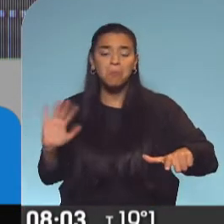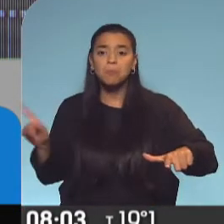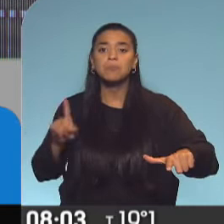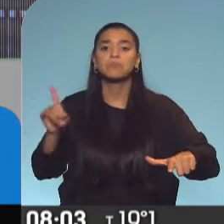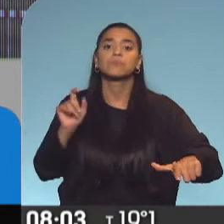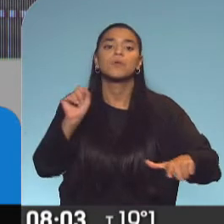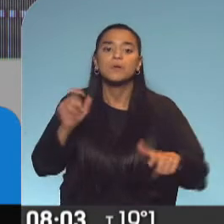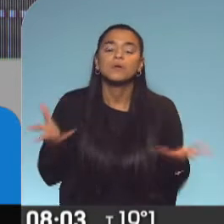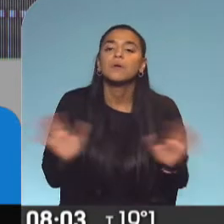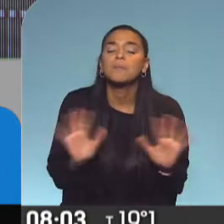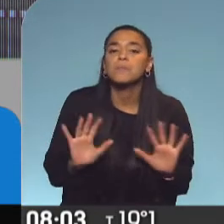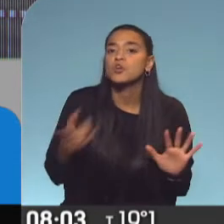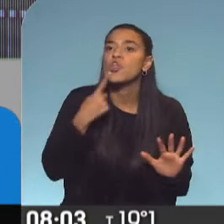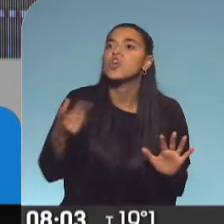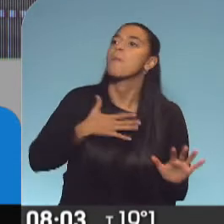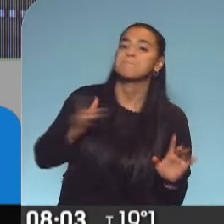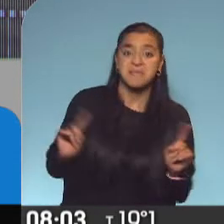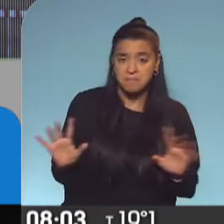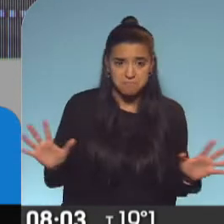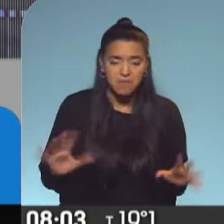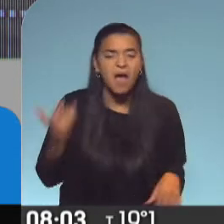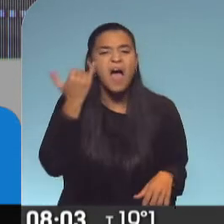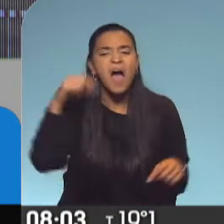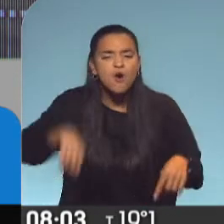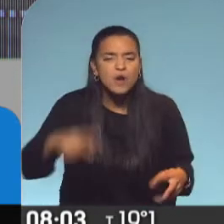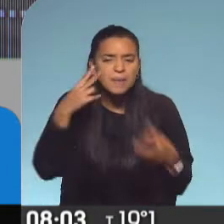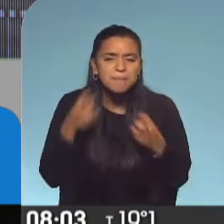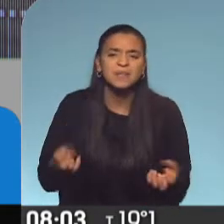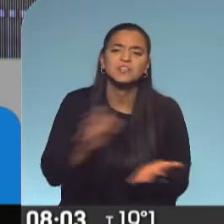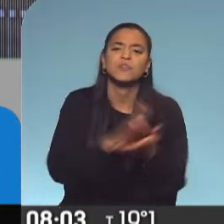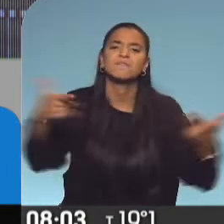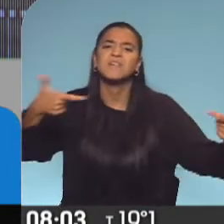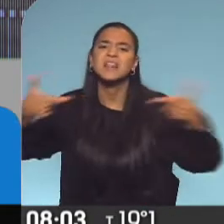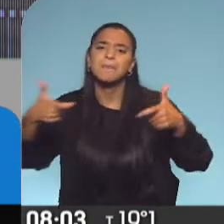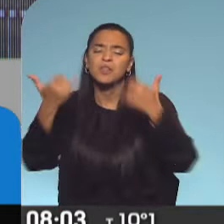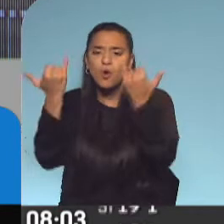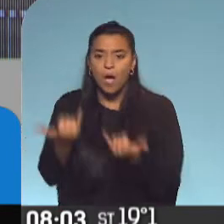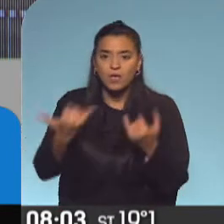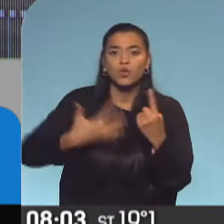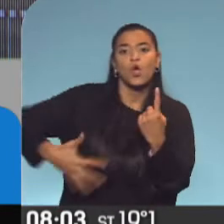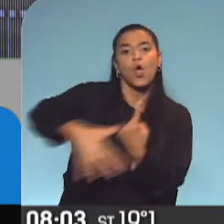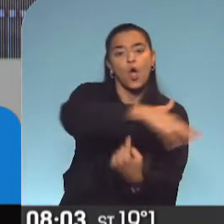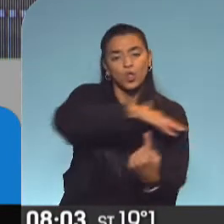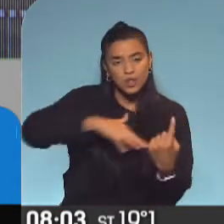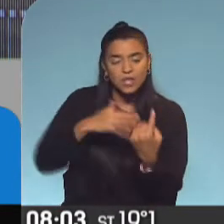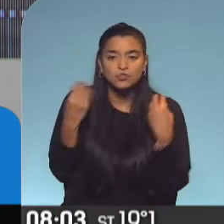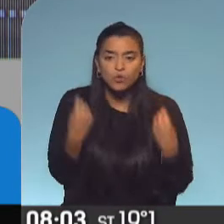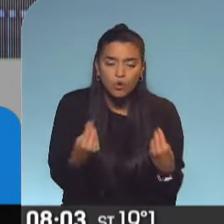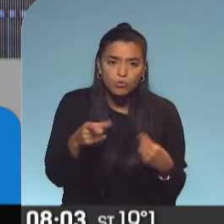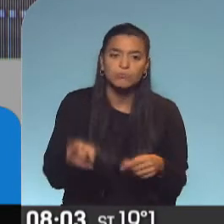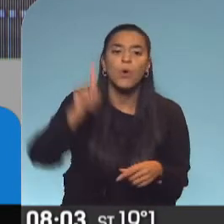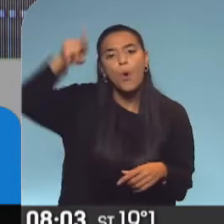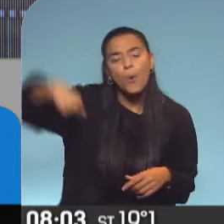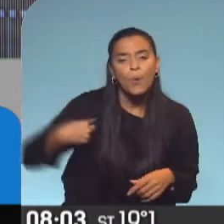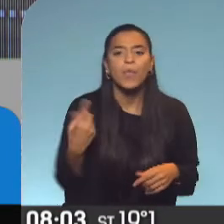su propiedad, con lo que también se investiga si hubo algún tipo de enfrentamiento. El contexto de cómo ocurre este